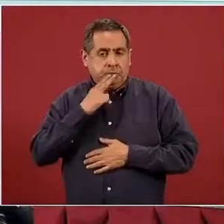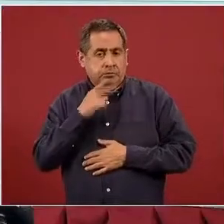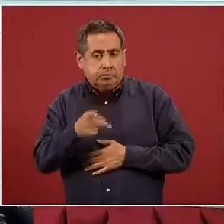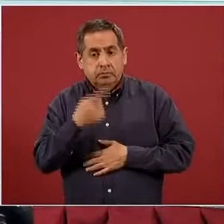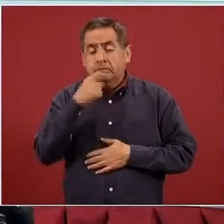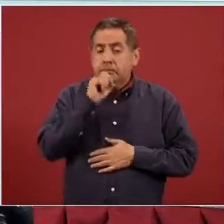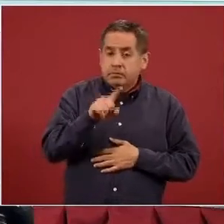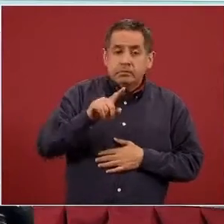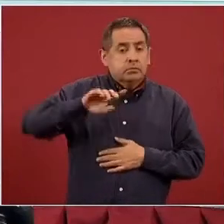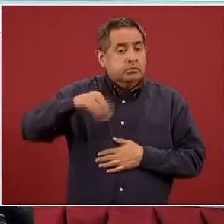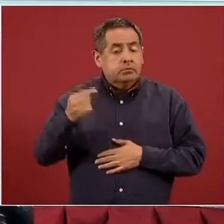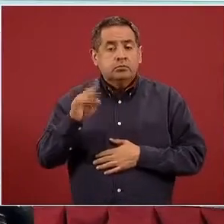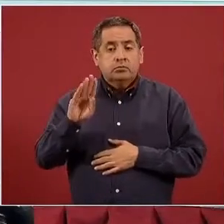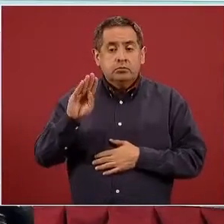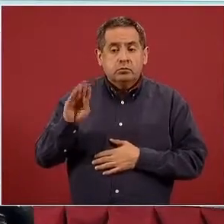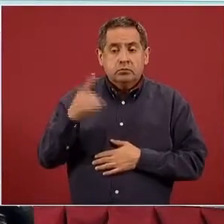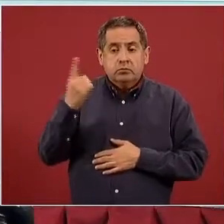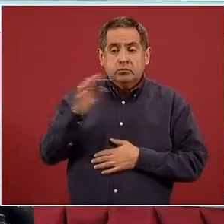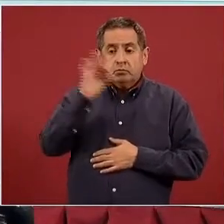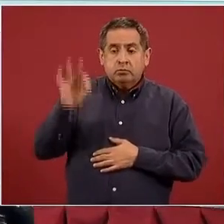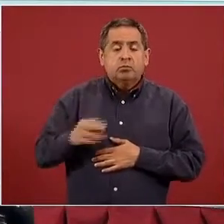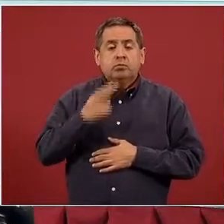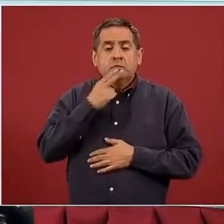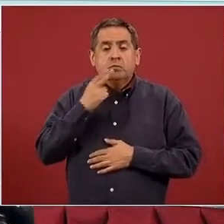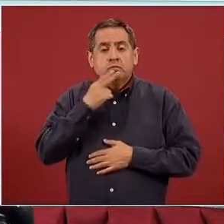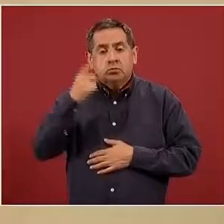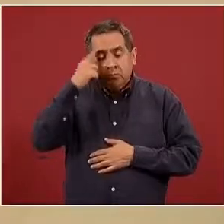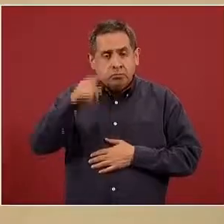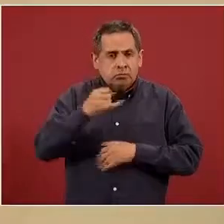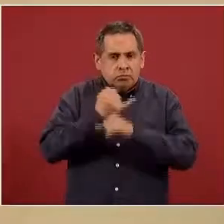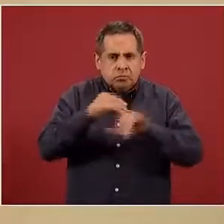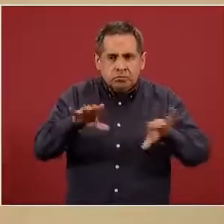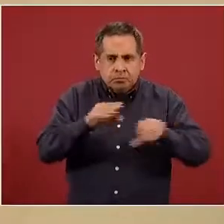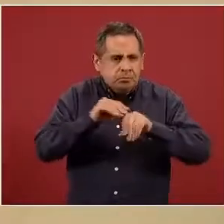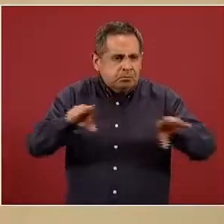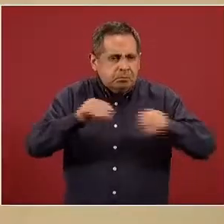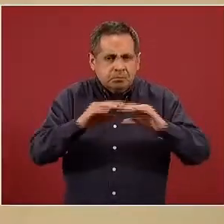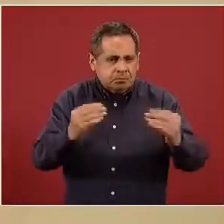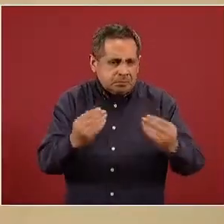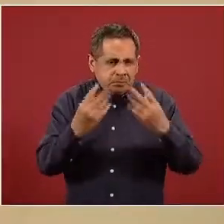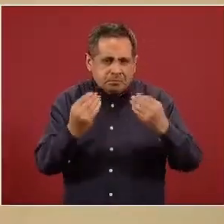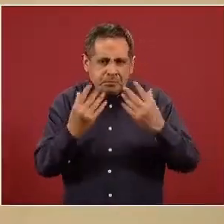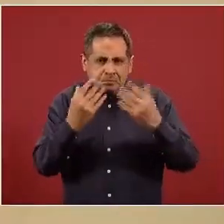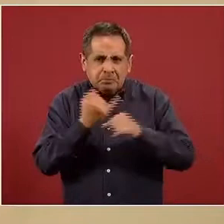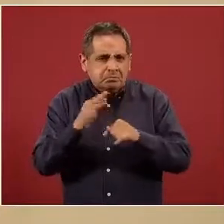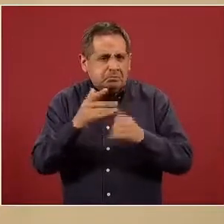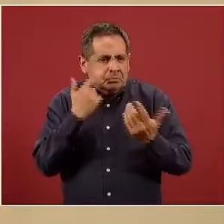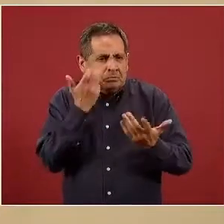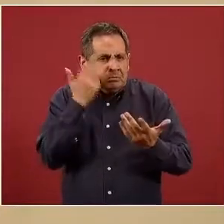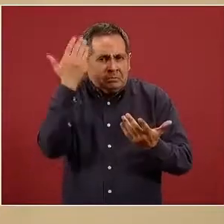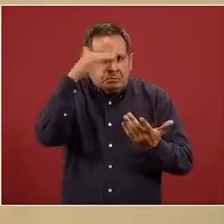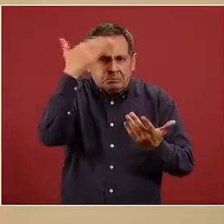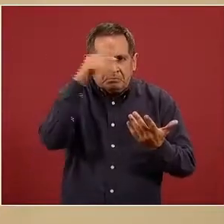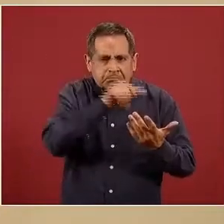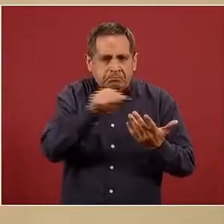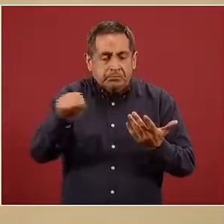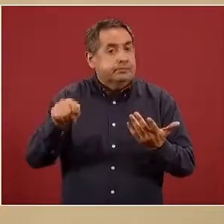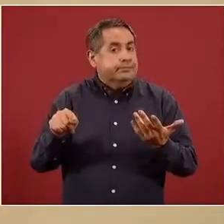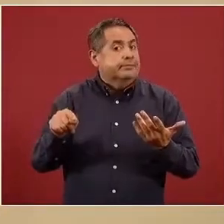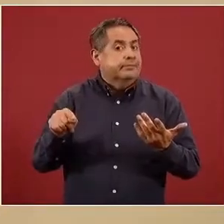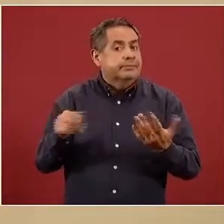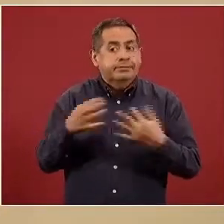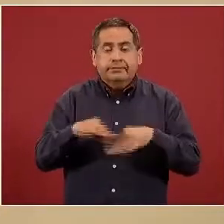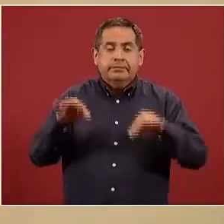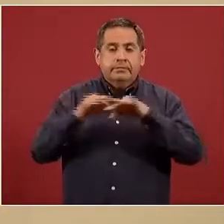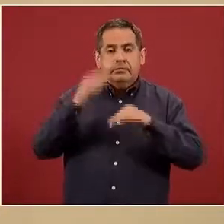también 91% de todas estas personas lo utilizan para información. Y esto es bien importante porque pues desgraciadamente